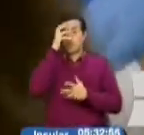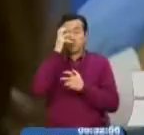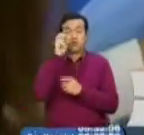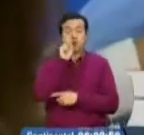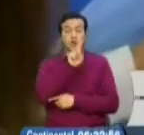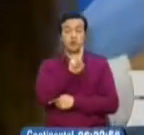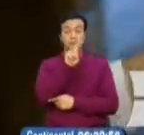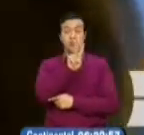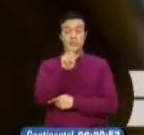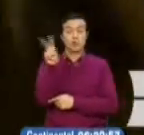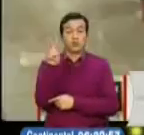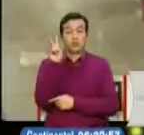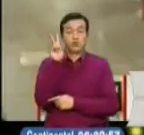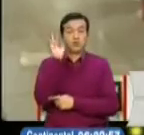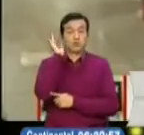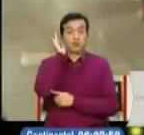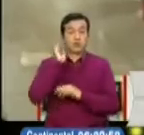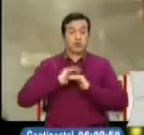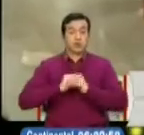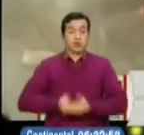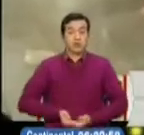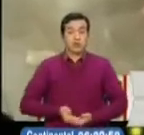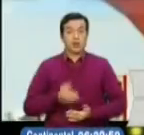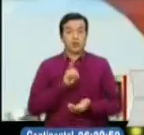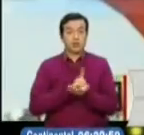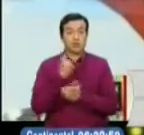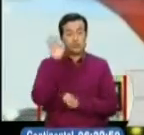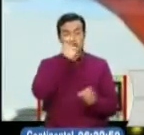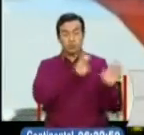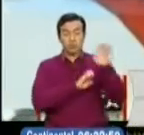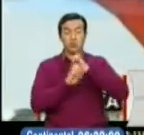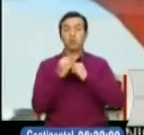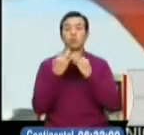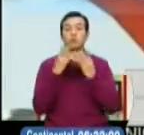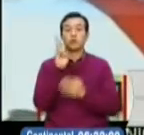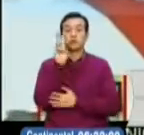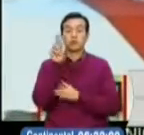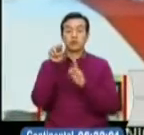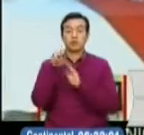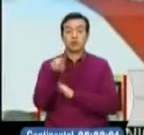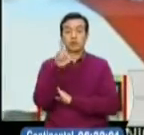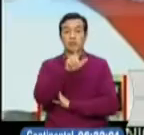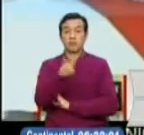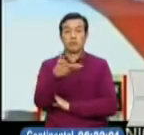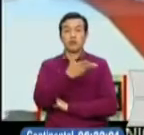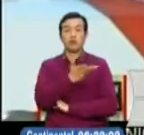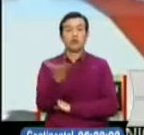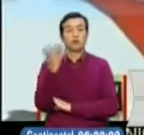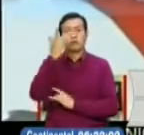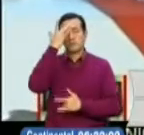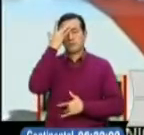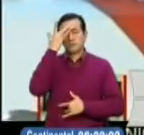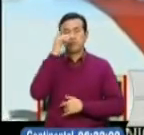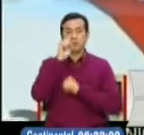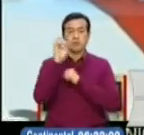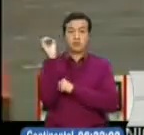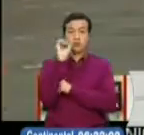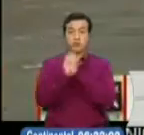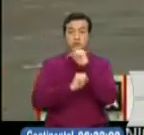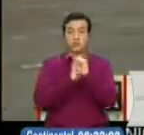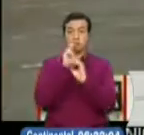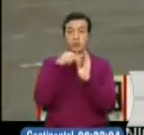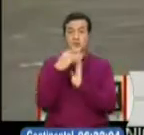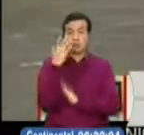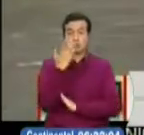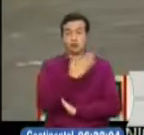122 casos de embarazadas bajo observación. Además, se contabilizan 6.000 personas infectadas con el Zika desde octubre del 2015. De